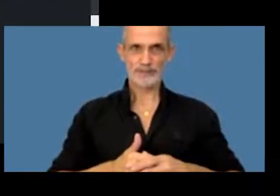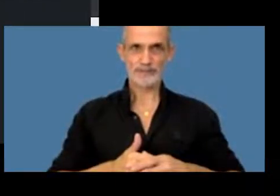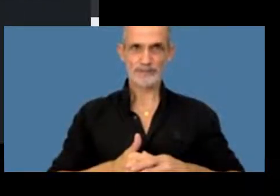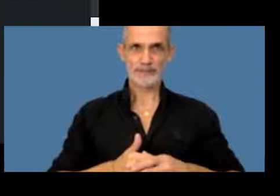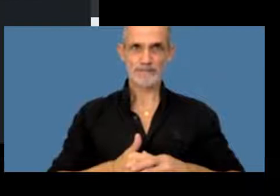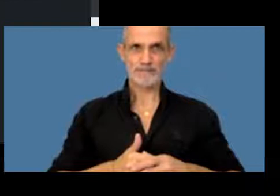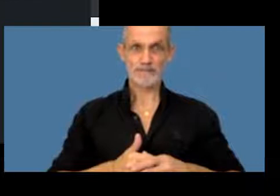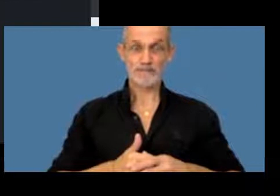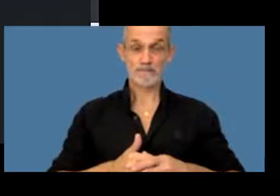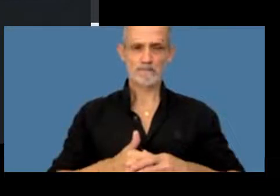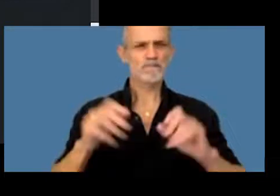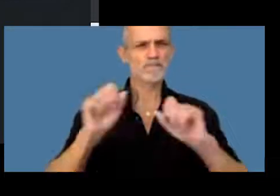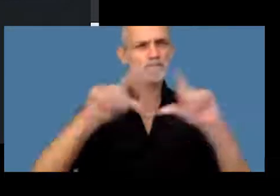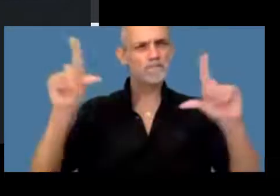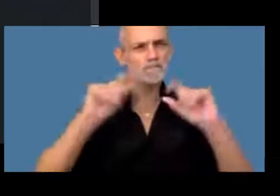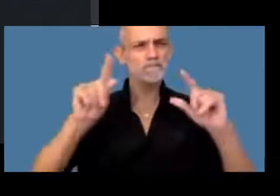Estas son las modificaciones que hubo.